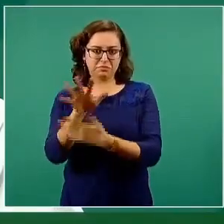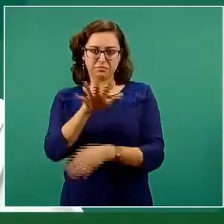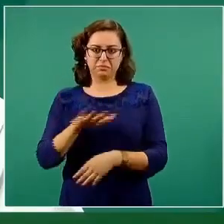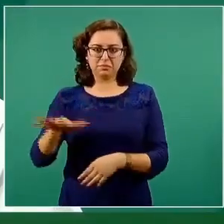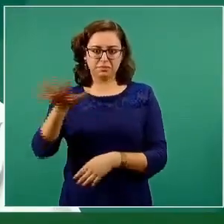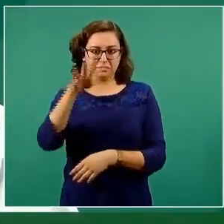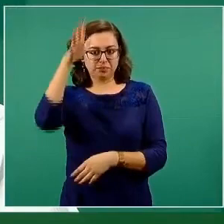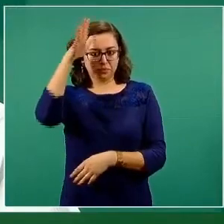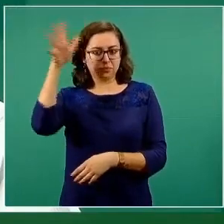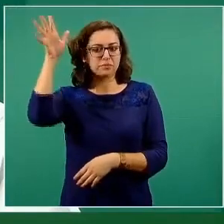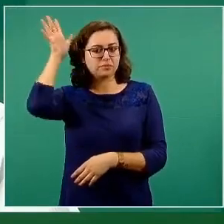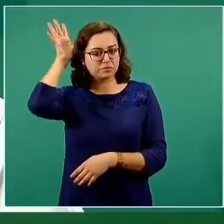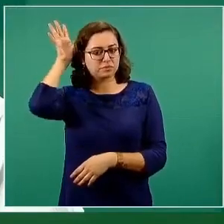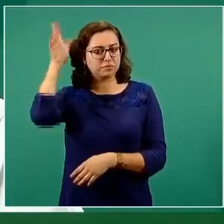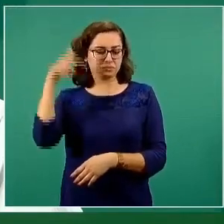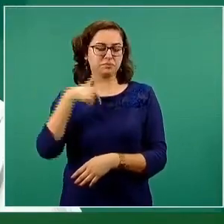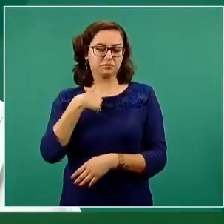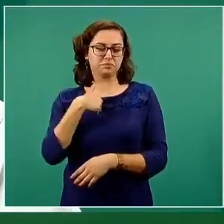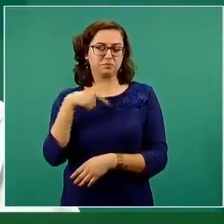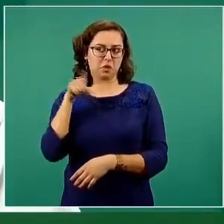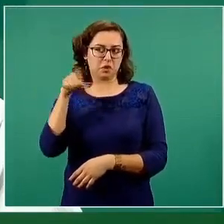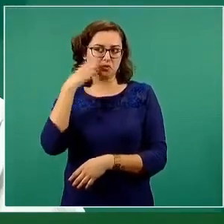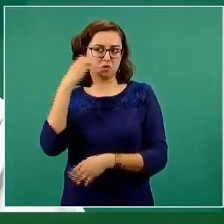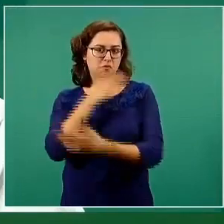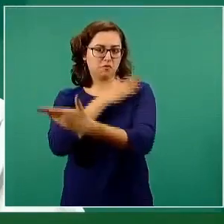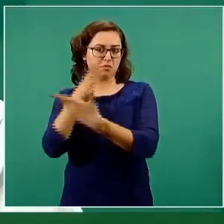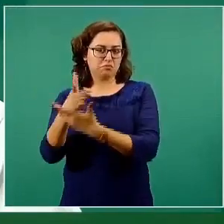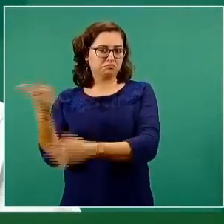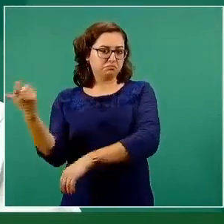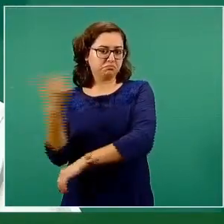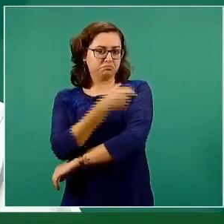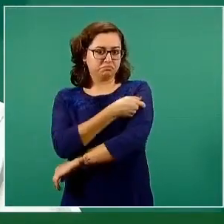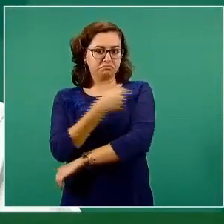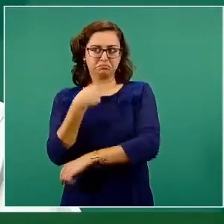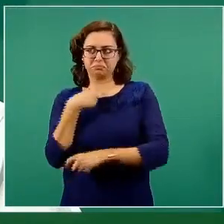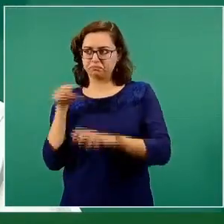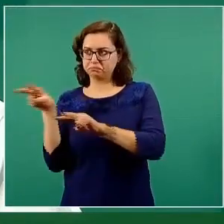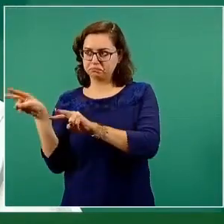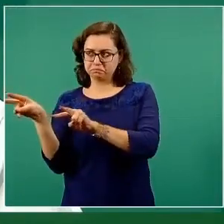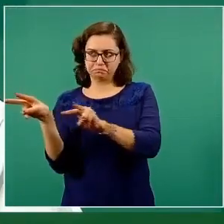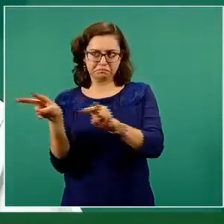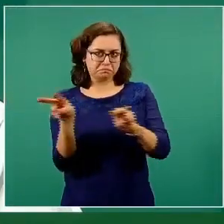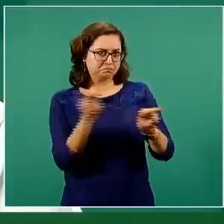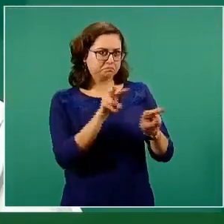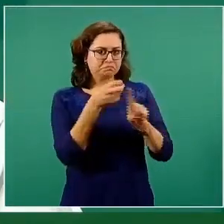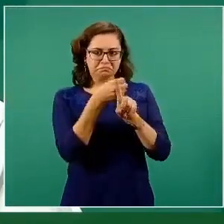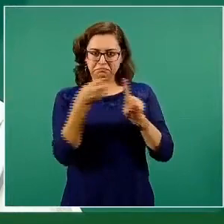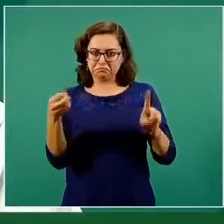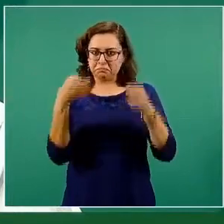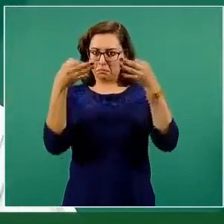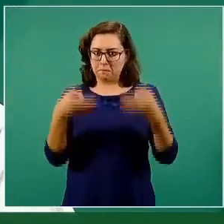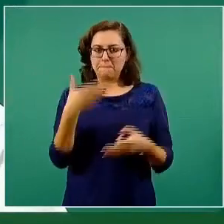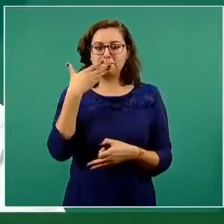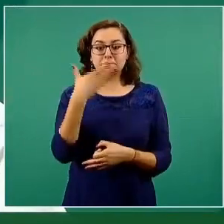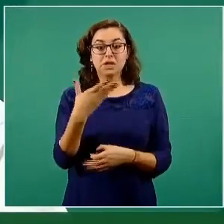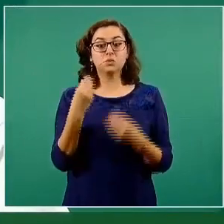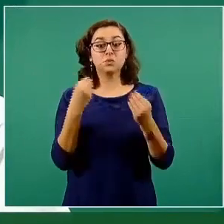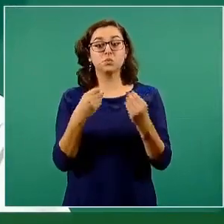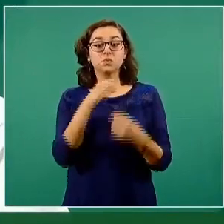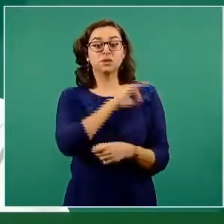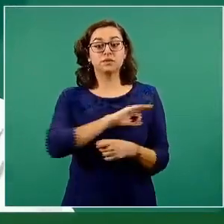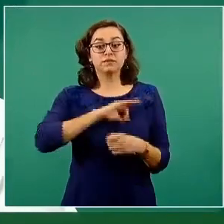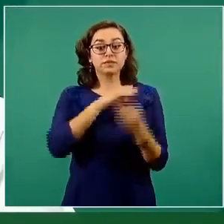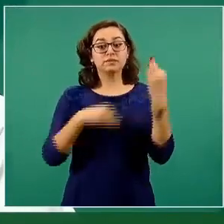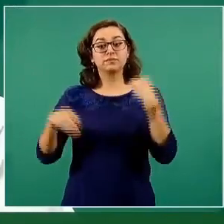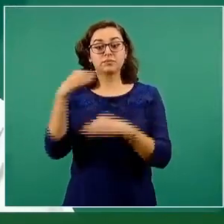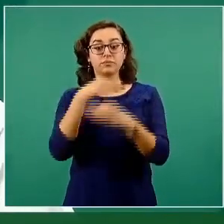territorial Cuauhtémoc, y como comenté en la mañana, me pareció un operativo muy bien organizado. Felicito y agradezco a todo el